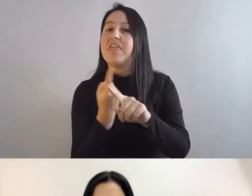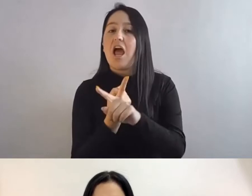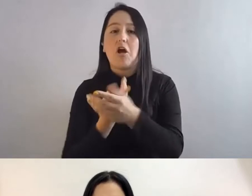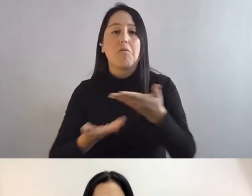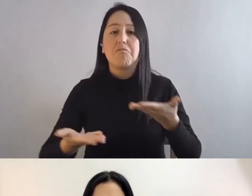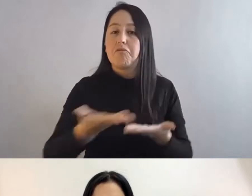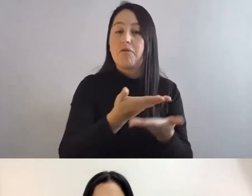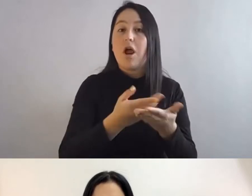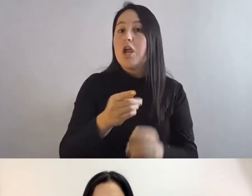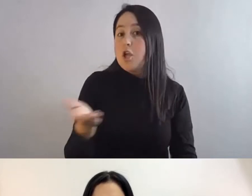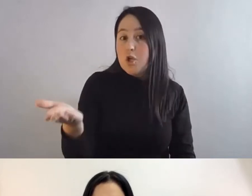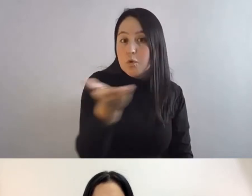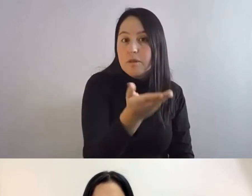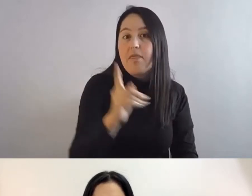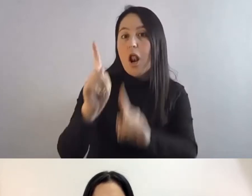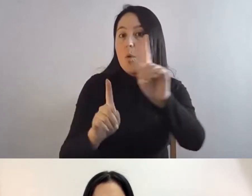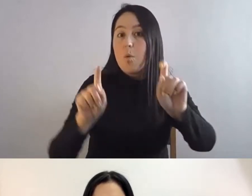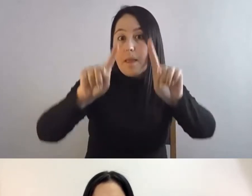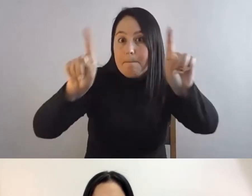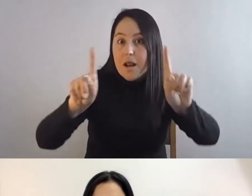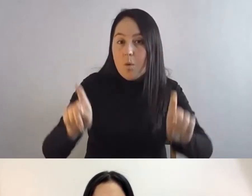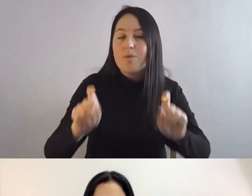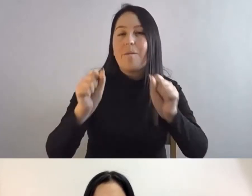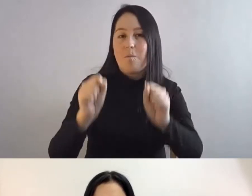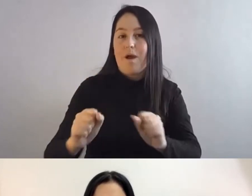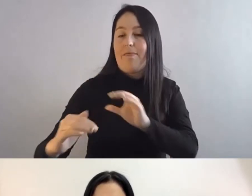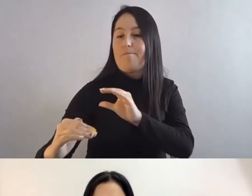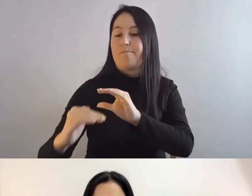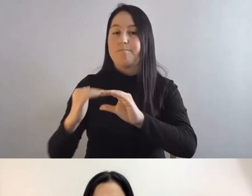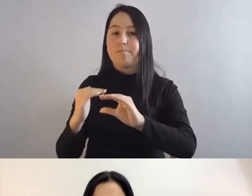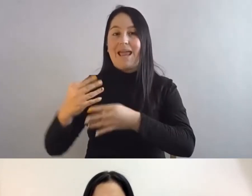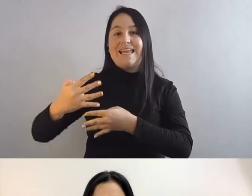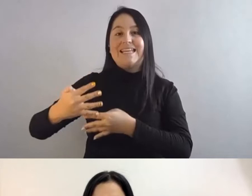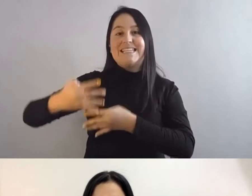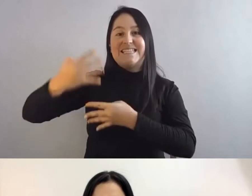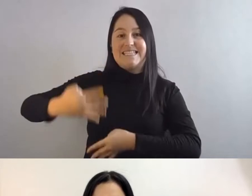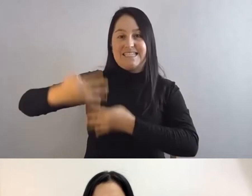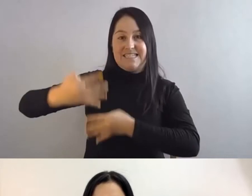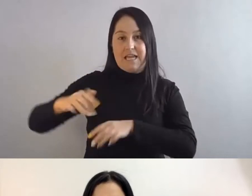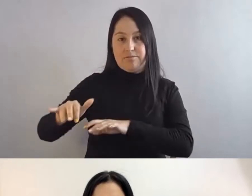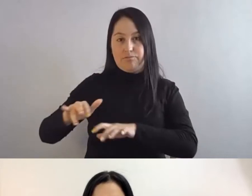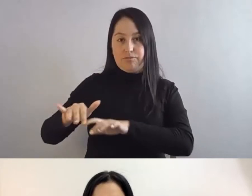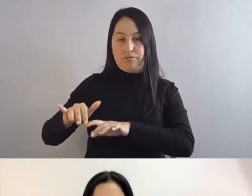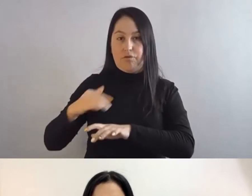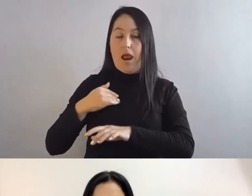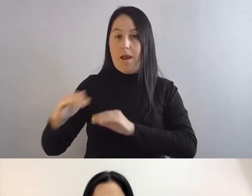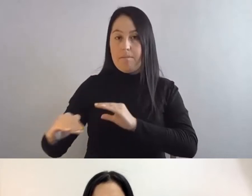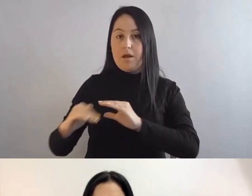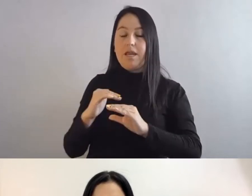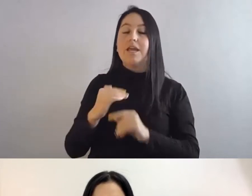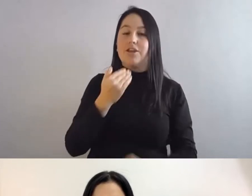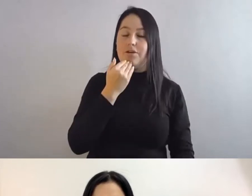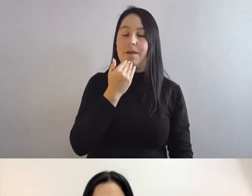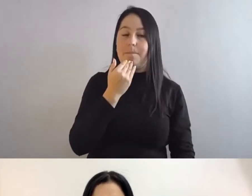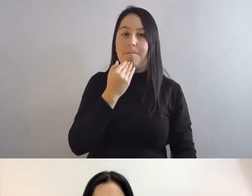las pueden hacer llegar al chat. Esas preguntas me van a ir llegando a mí por interno y yo se las voy a hacer llegar también